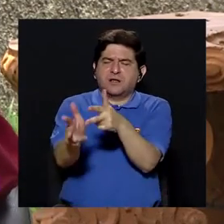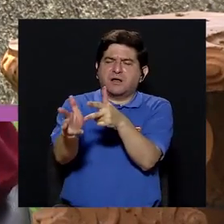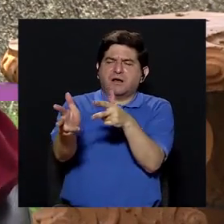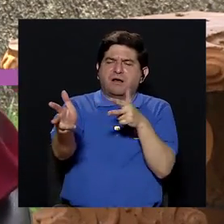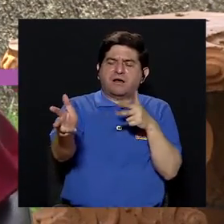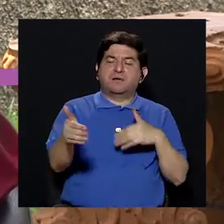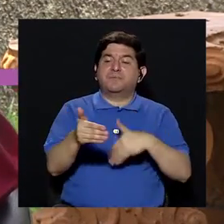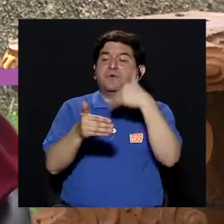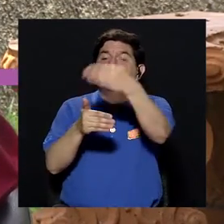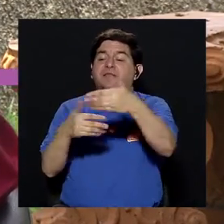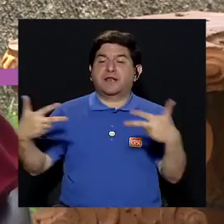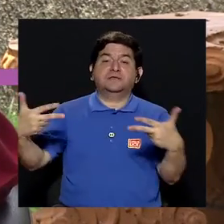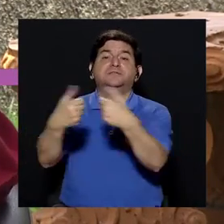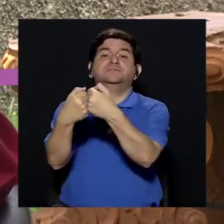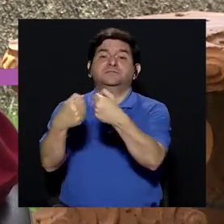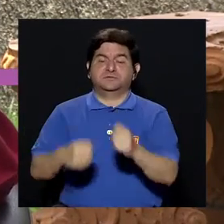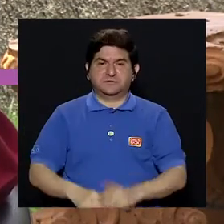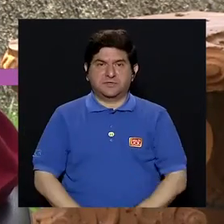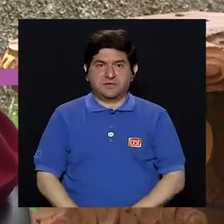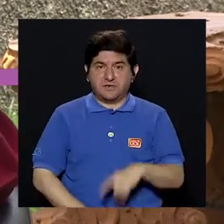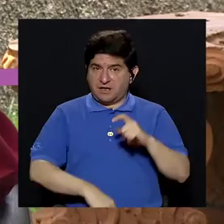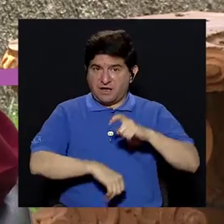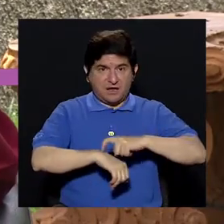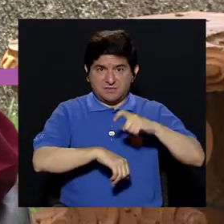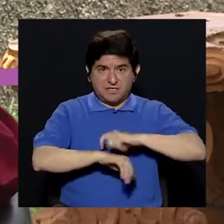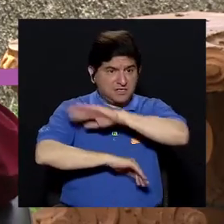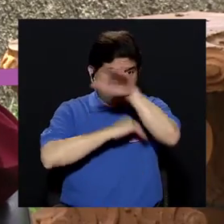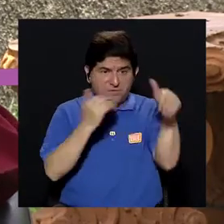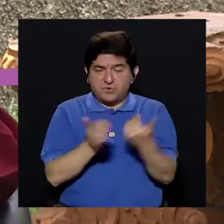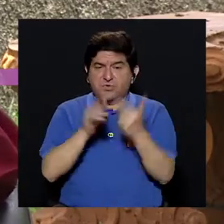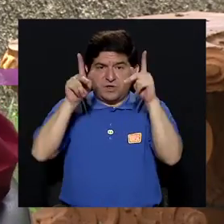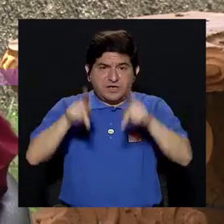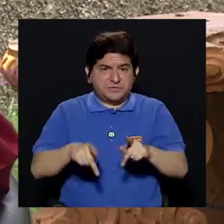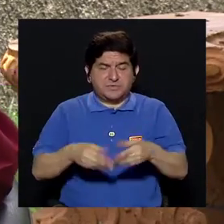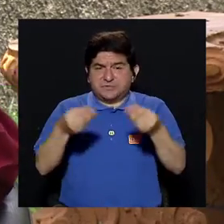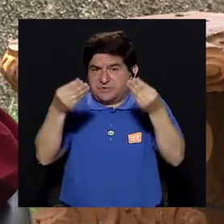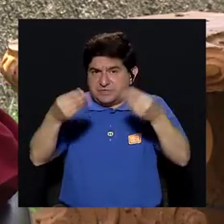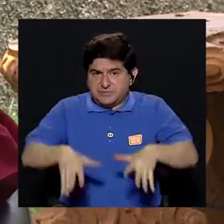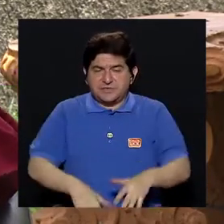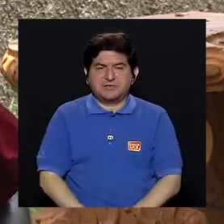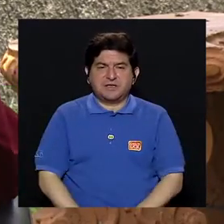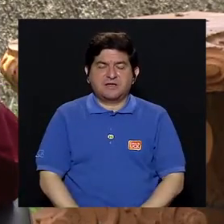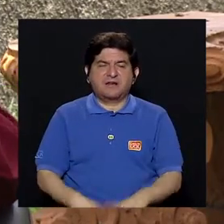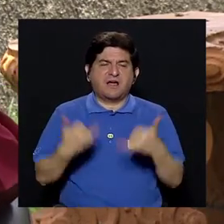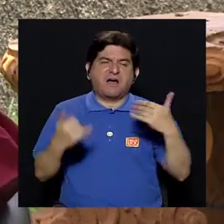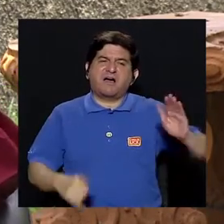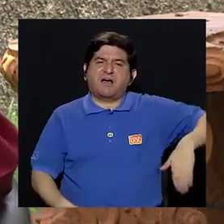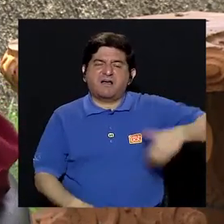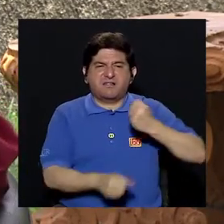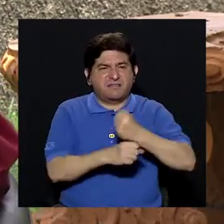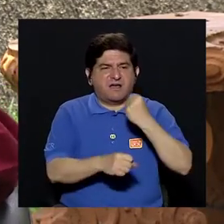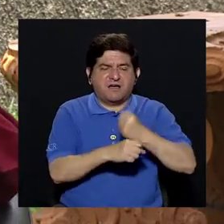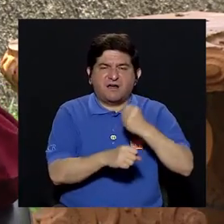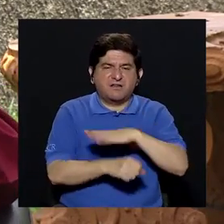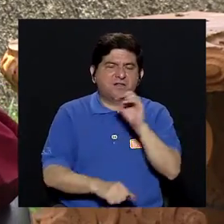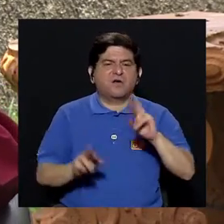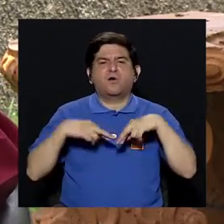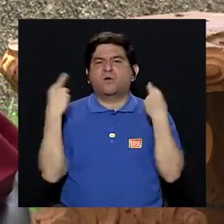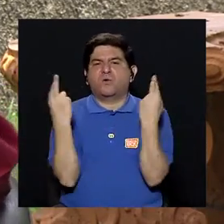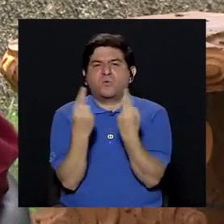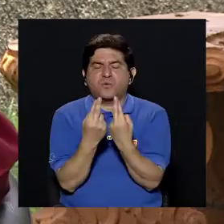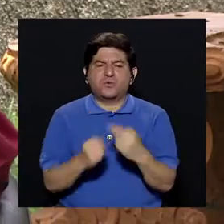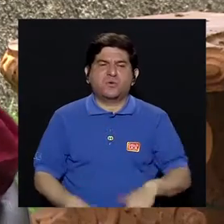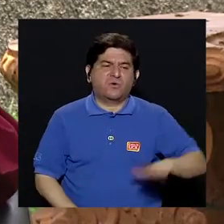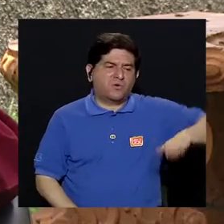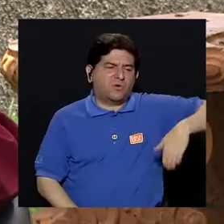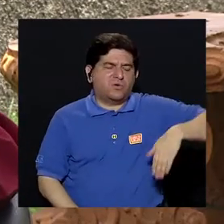presa porque hubo un choque, ¿verdad? Es tiempo que se nos va a todos, ¿verdad? Y muchas veces decimos, sí, ya llegué tarde al trabajo, o llegué tarde a una reunión,